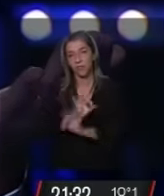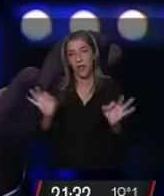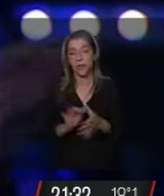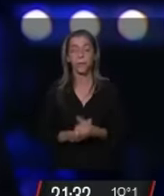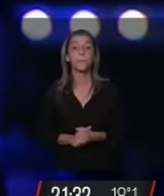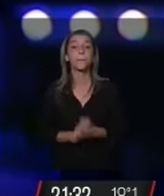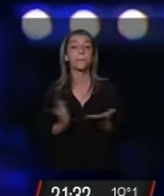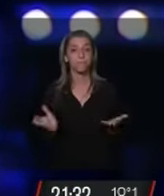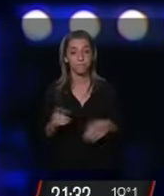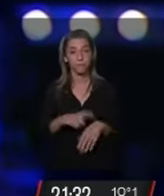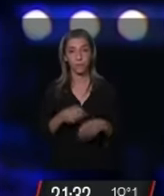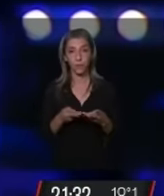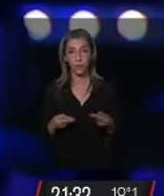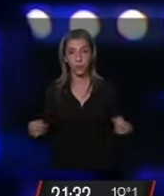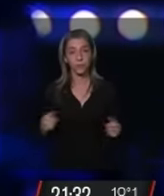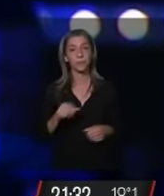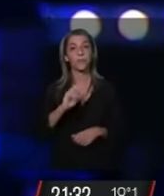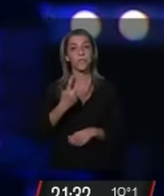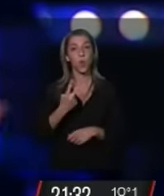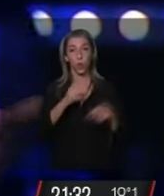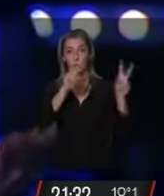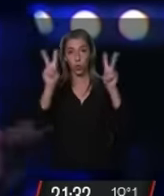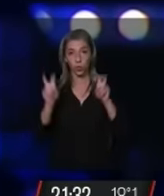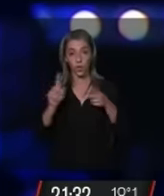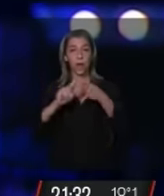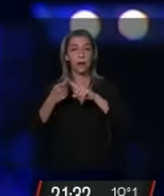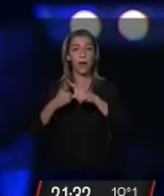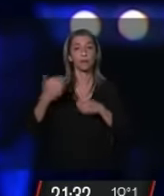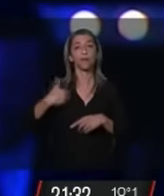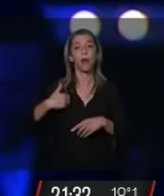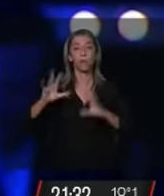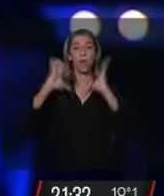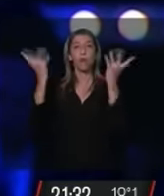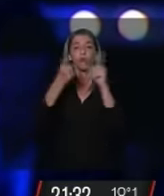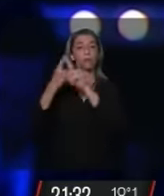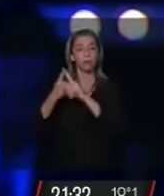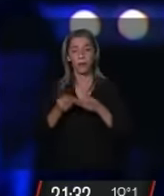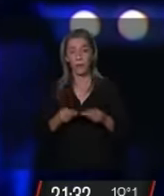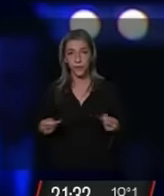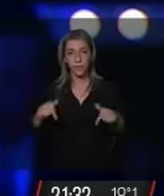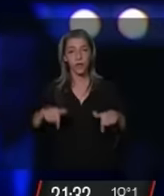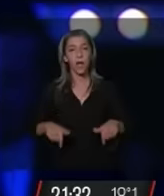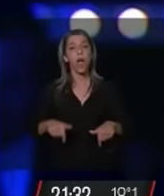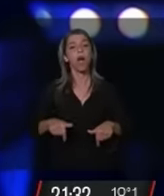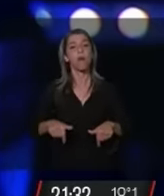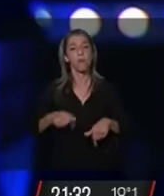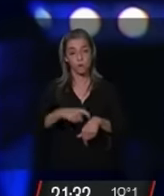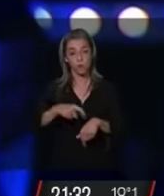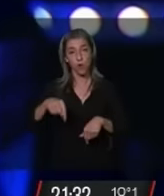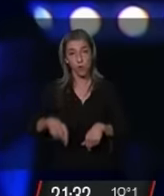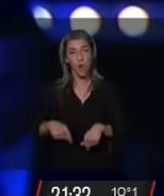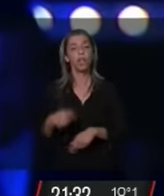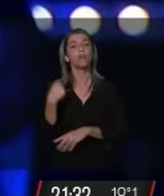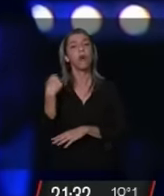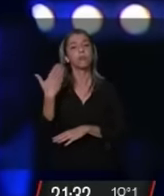candidatos del segundo eje temático, las relaciones de la Argentina con el mundo. Abrimos a esta hora, en este debate,